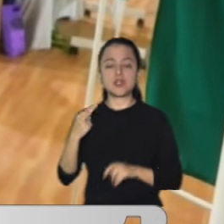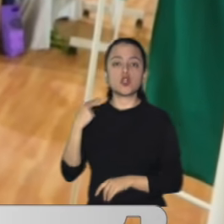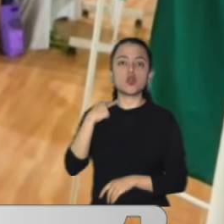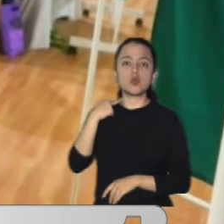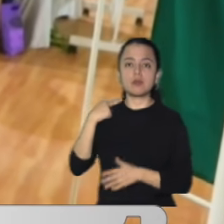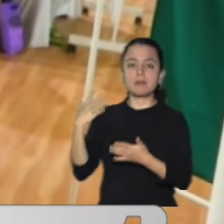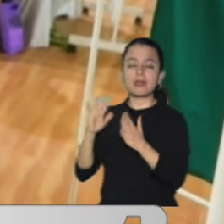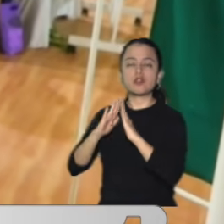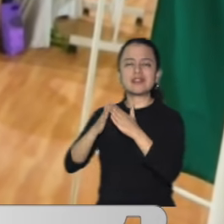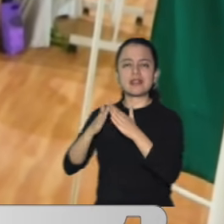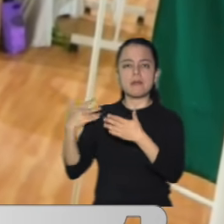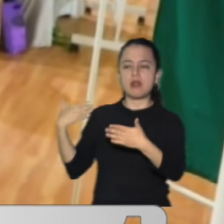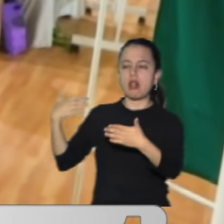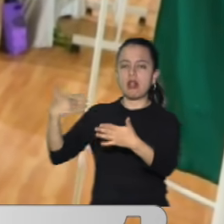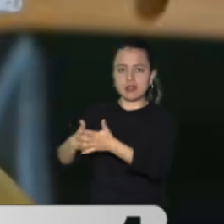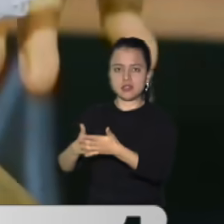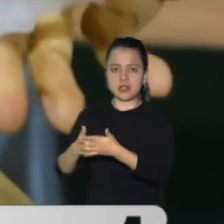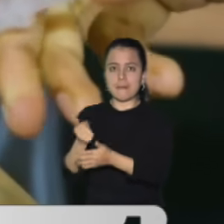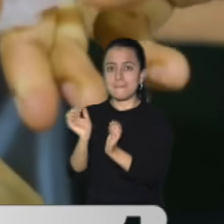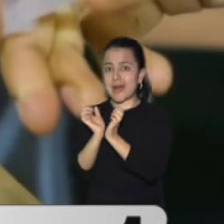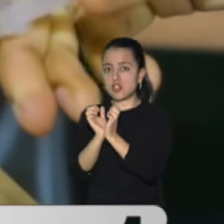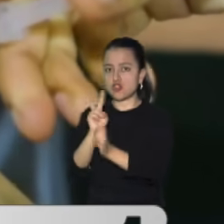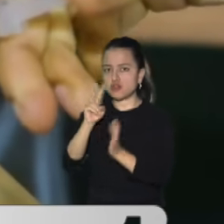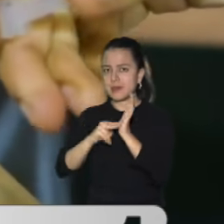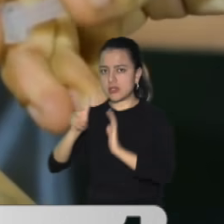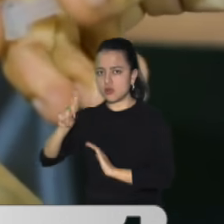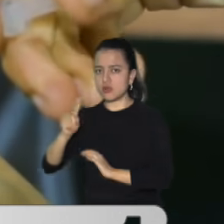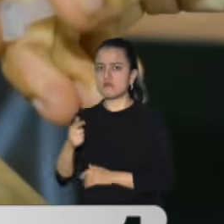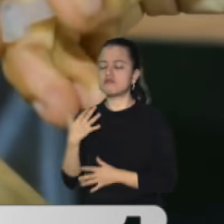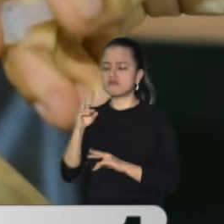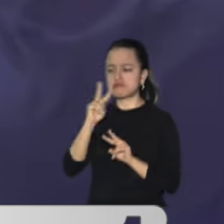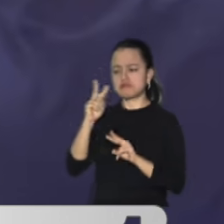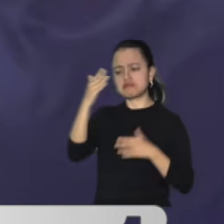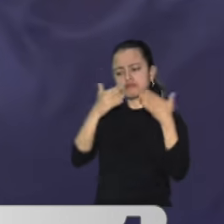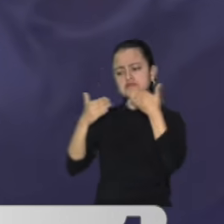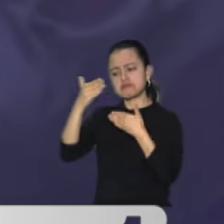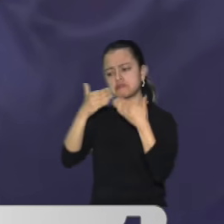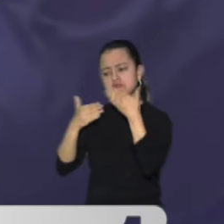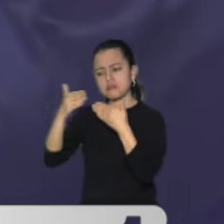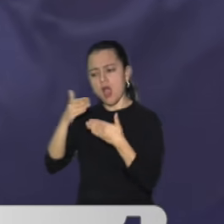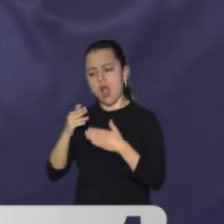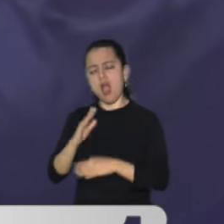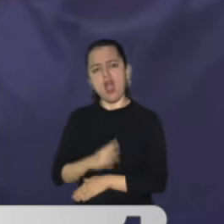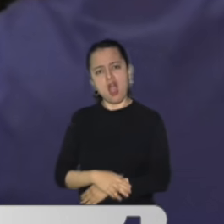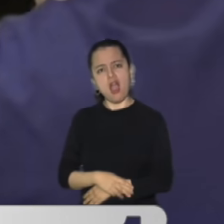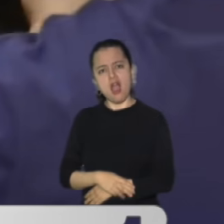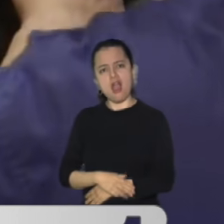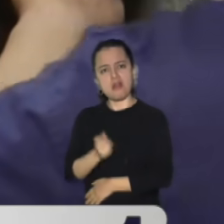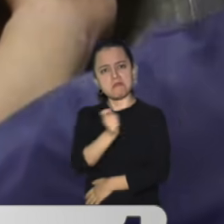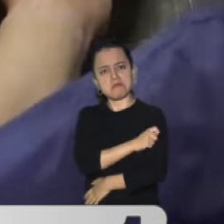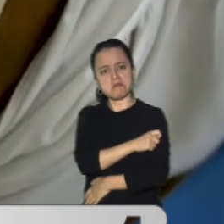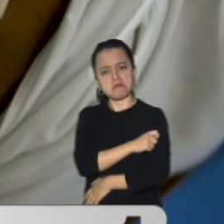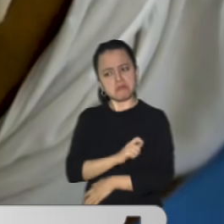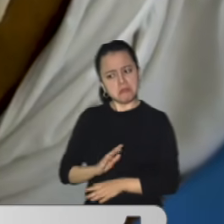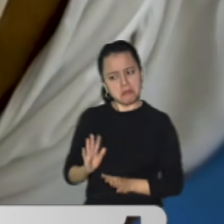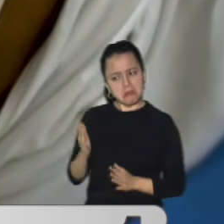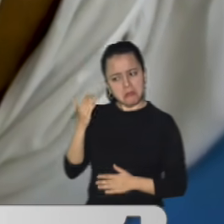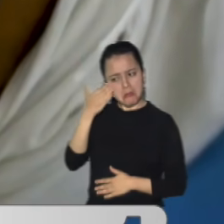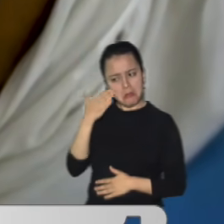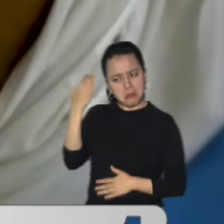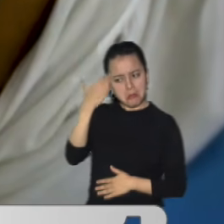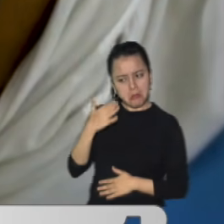de 2021, en el que el fármaco reportó un 87% de eficacia después del primer pinchazo. Esto ante la posibilidad de